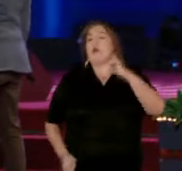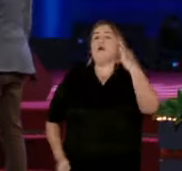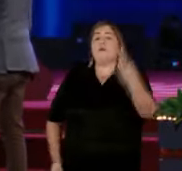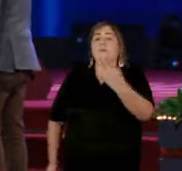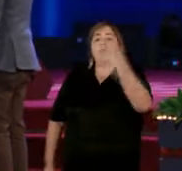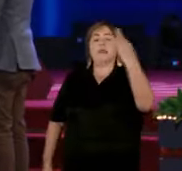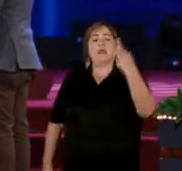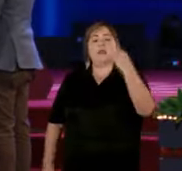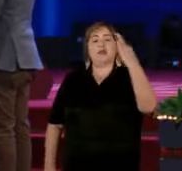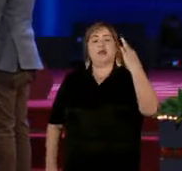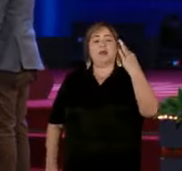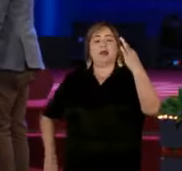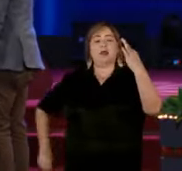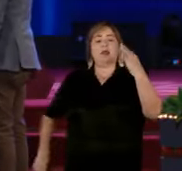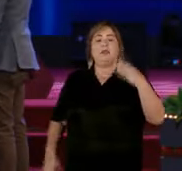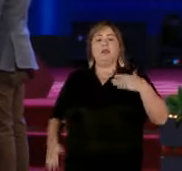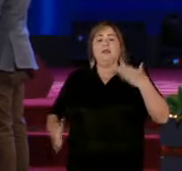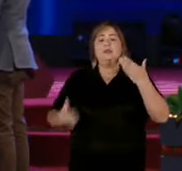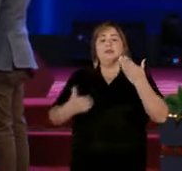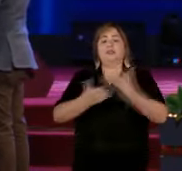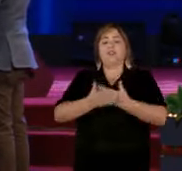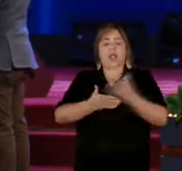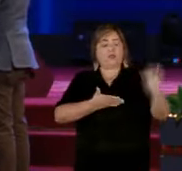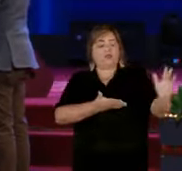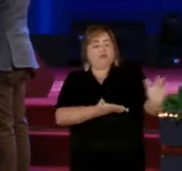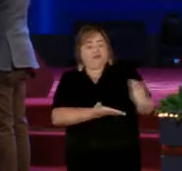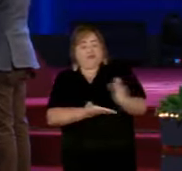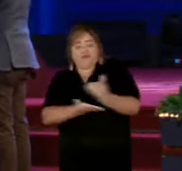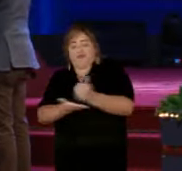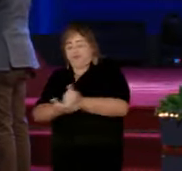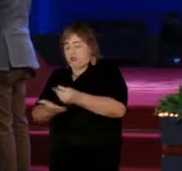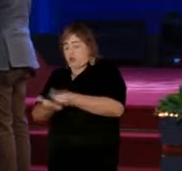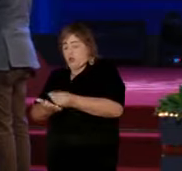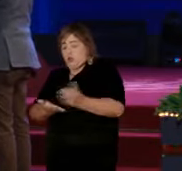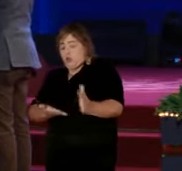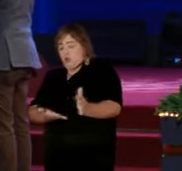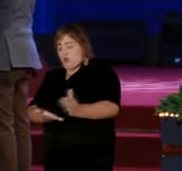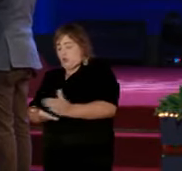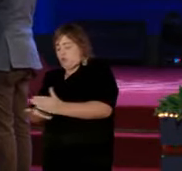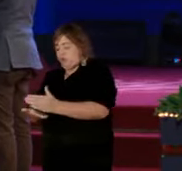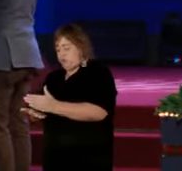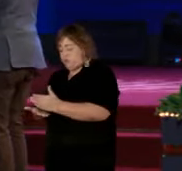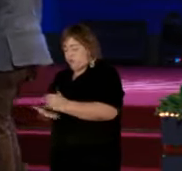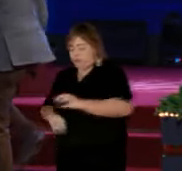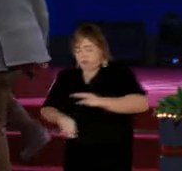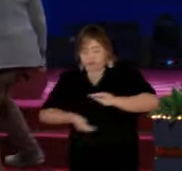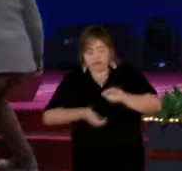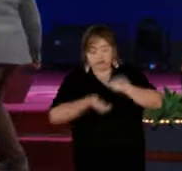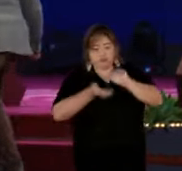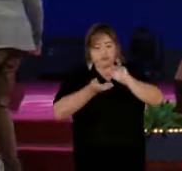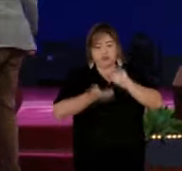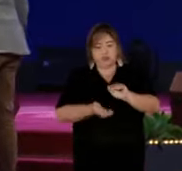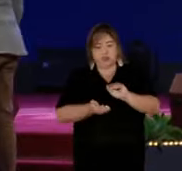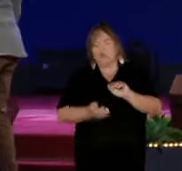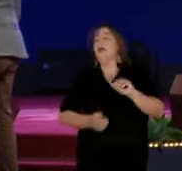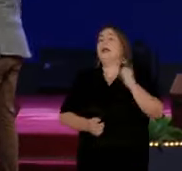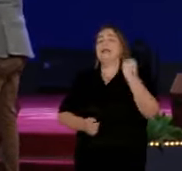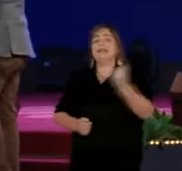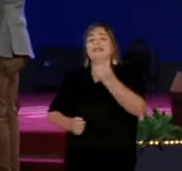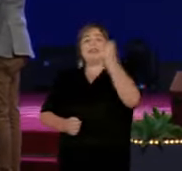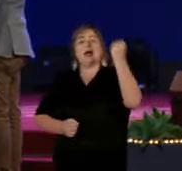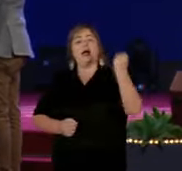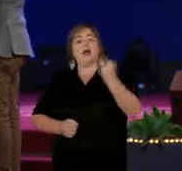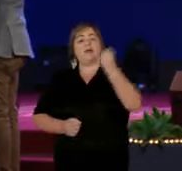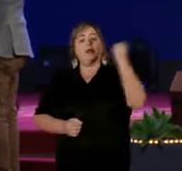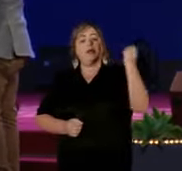Wow, y el viernes llegó y te tocó cobrar por ahí todos esos proyectos. Aleluya. Y cobraste y llegó el sábado. Y el sábado